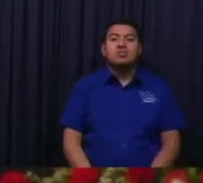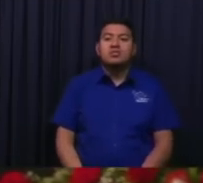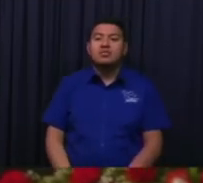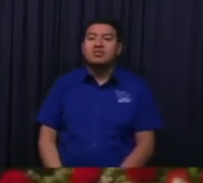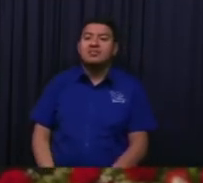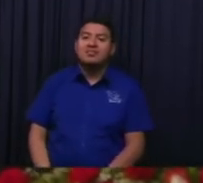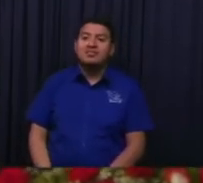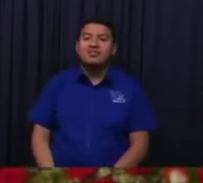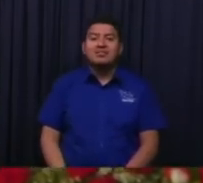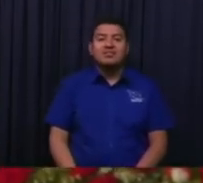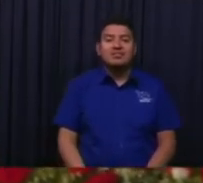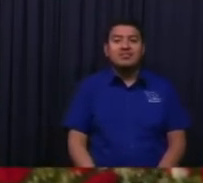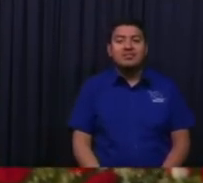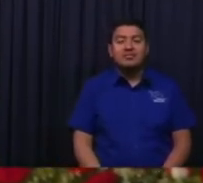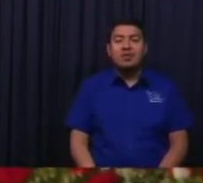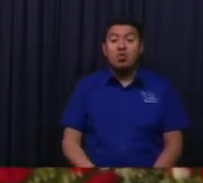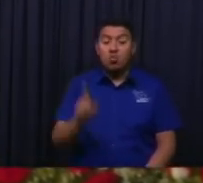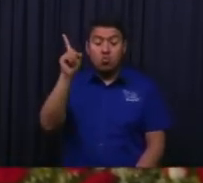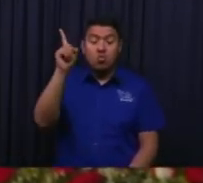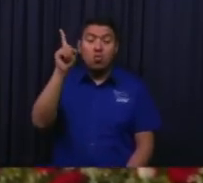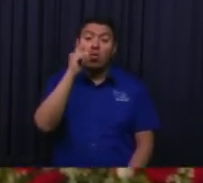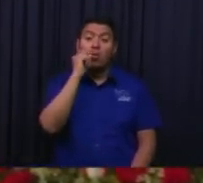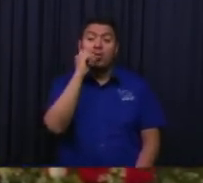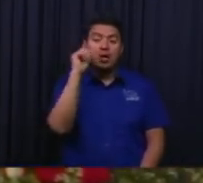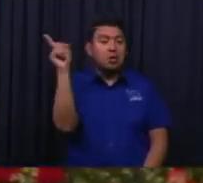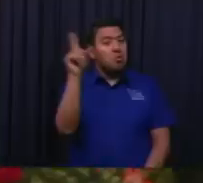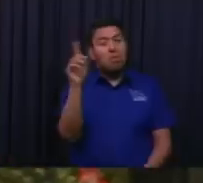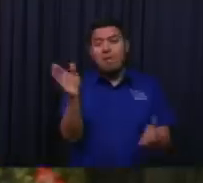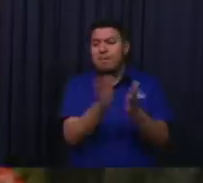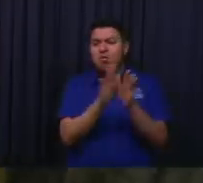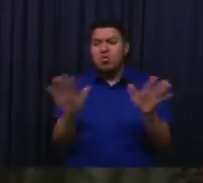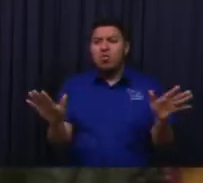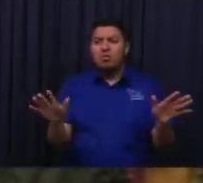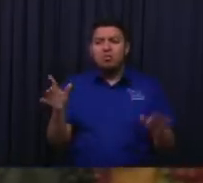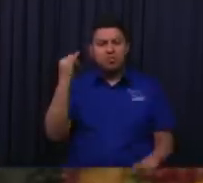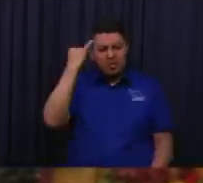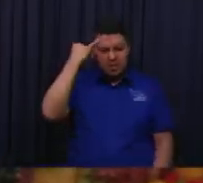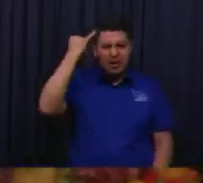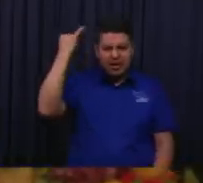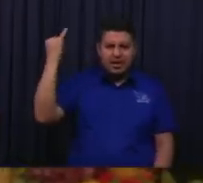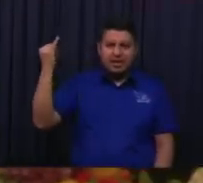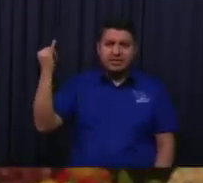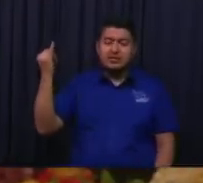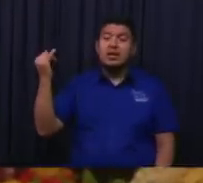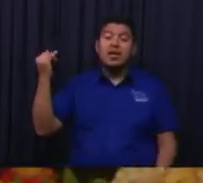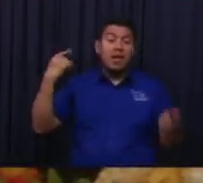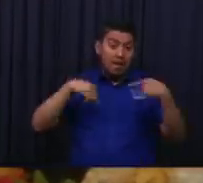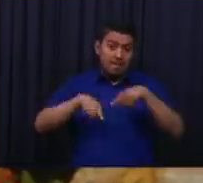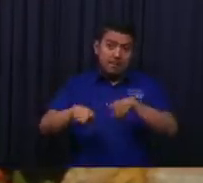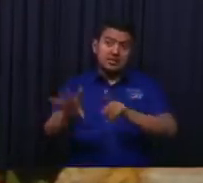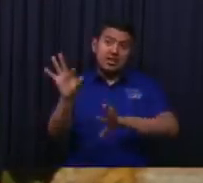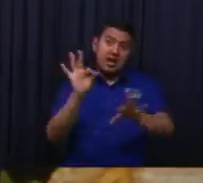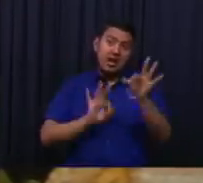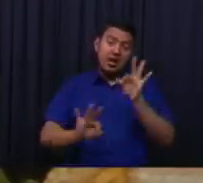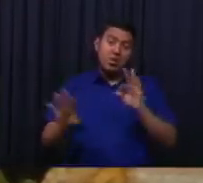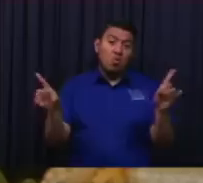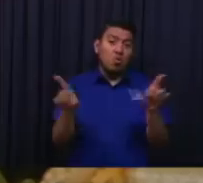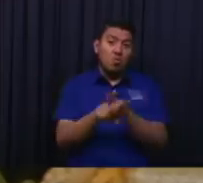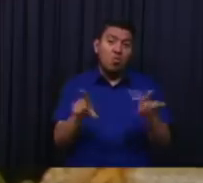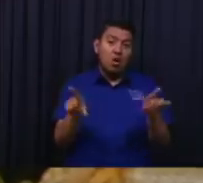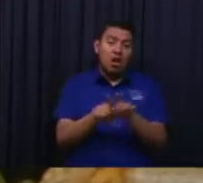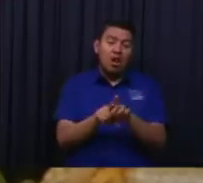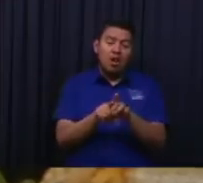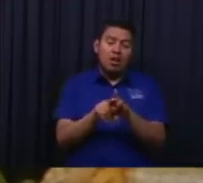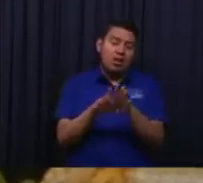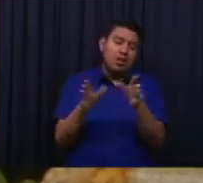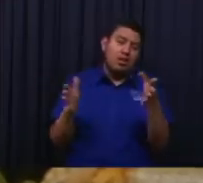¿Sí o no? Va, imagínese que usted, que sucede algo similar, que el Señor reprenda al diablo y que nunca pase, pero